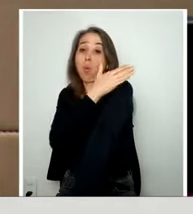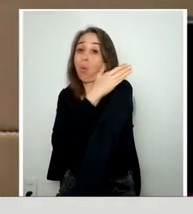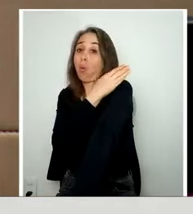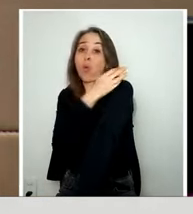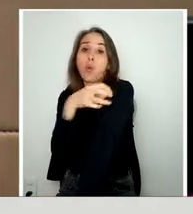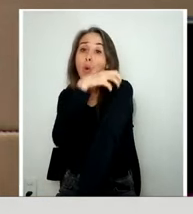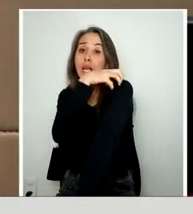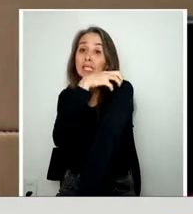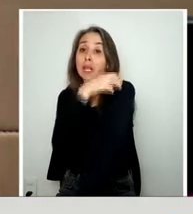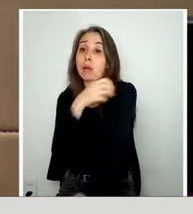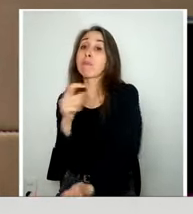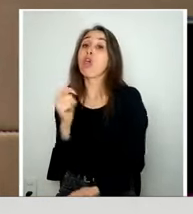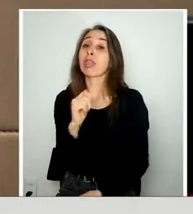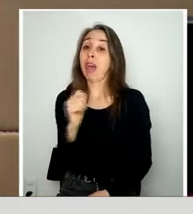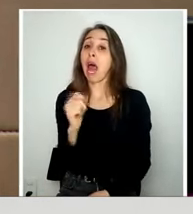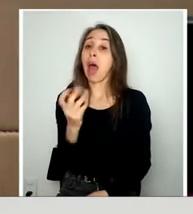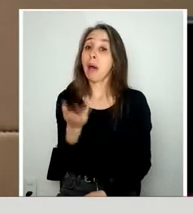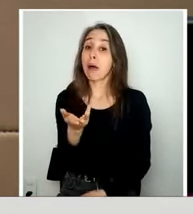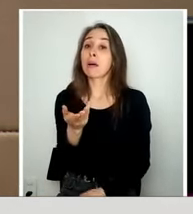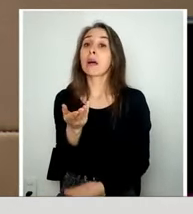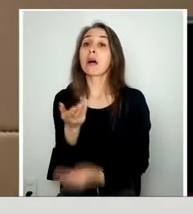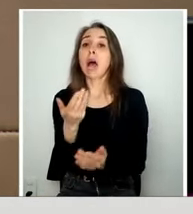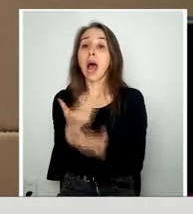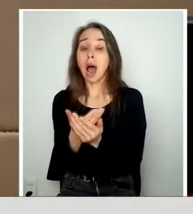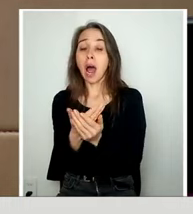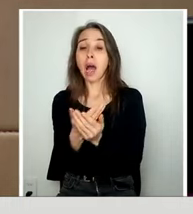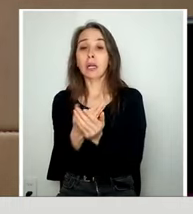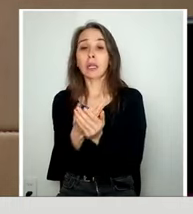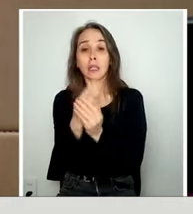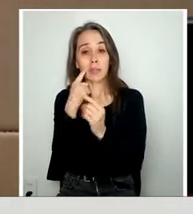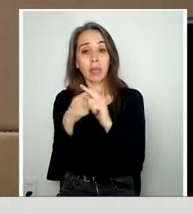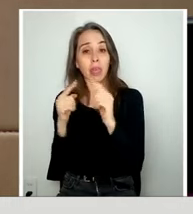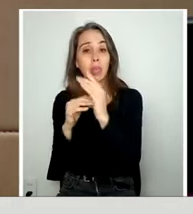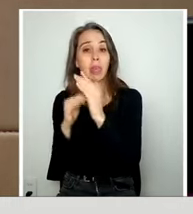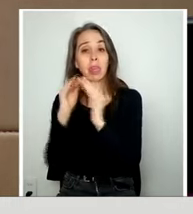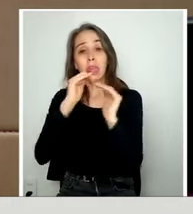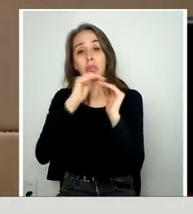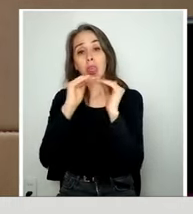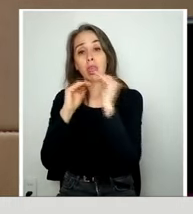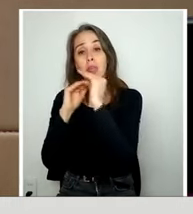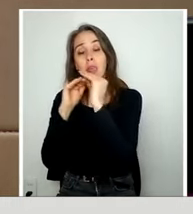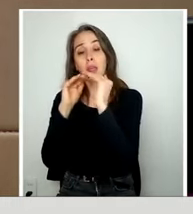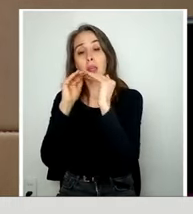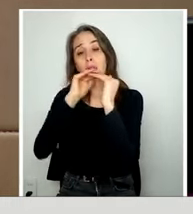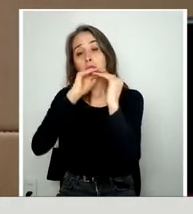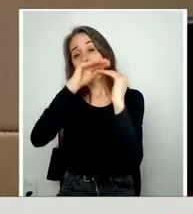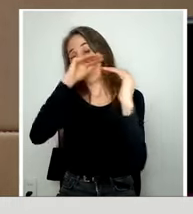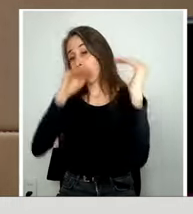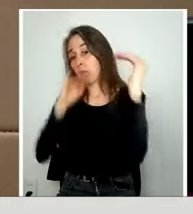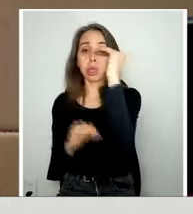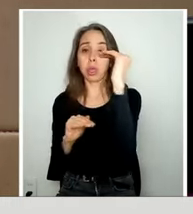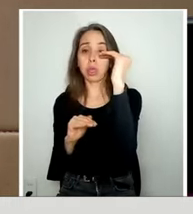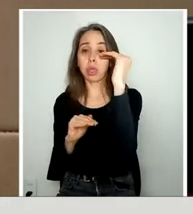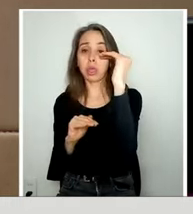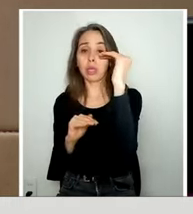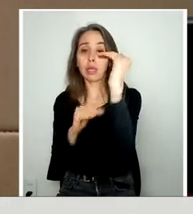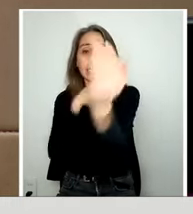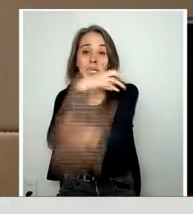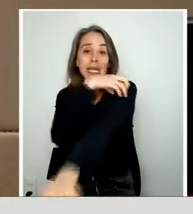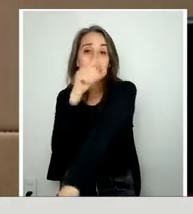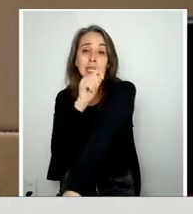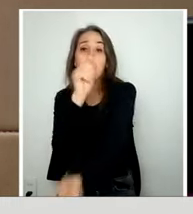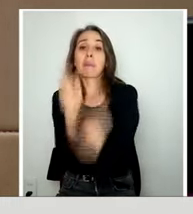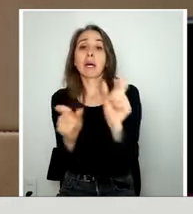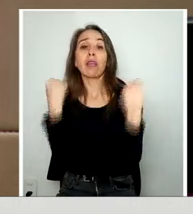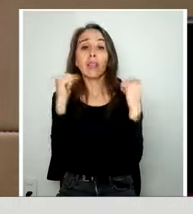y no solo hay una brecha sustancial respecto de la la posibilidad de que los deportistas se